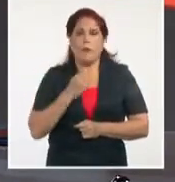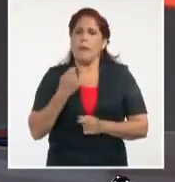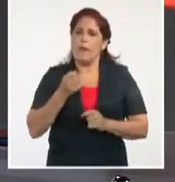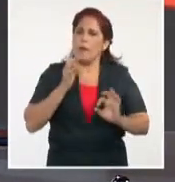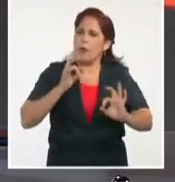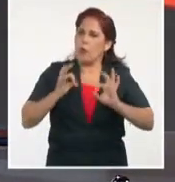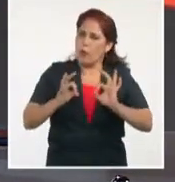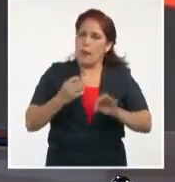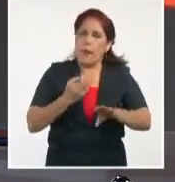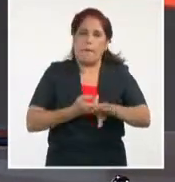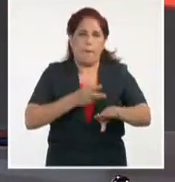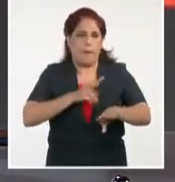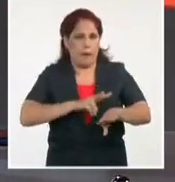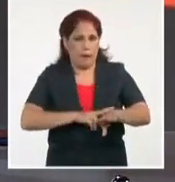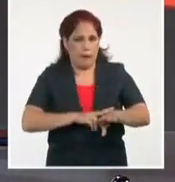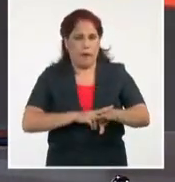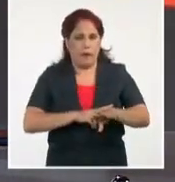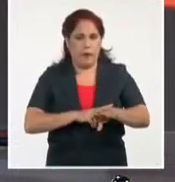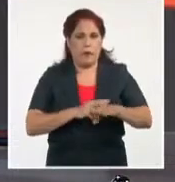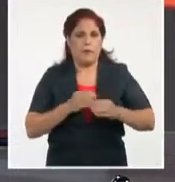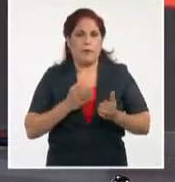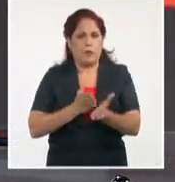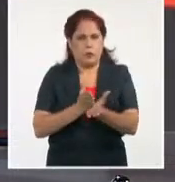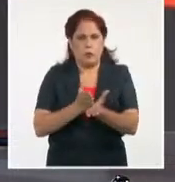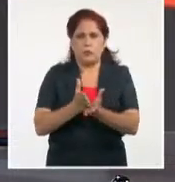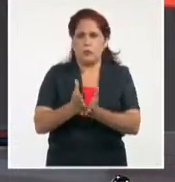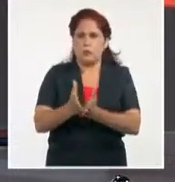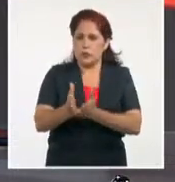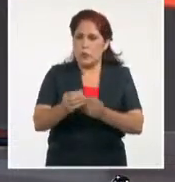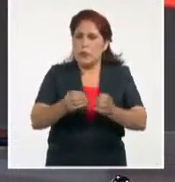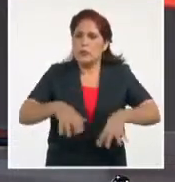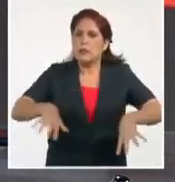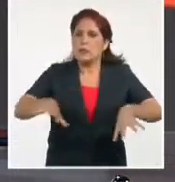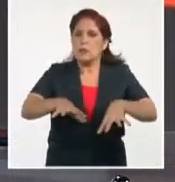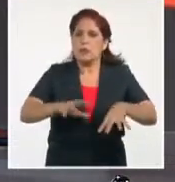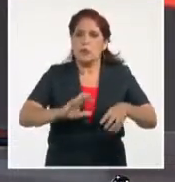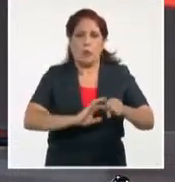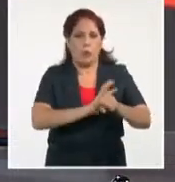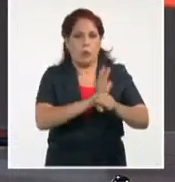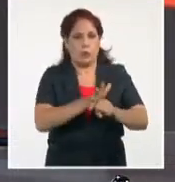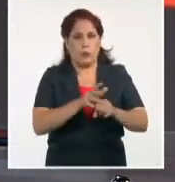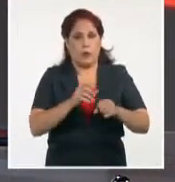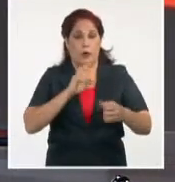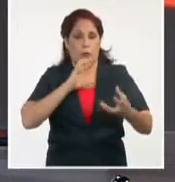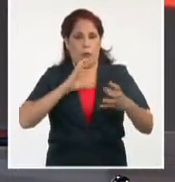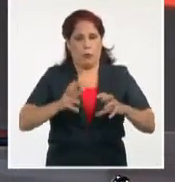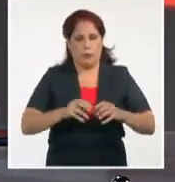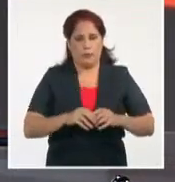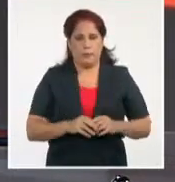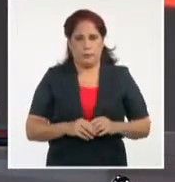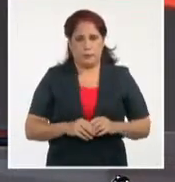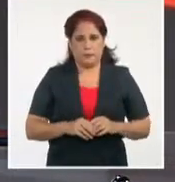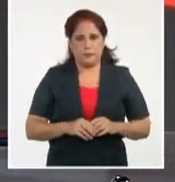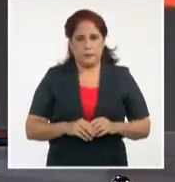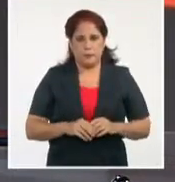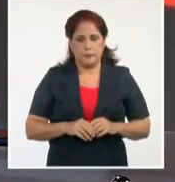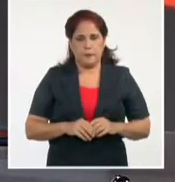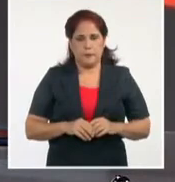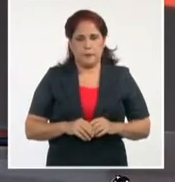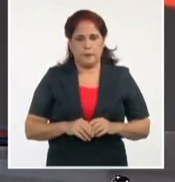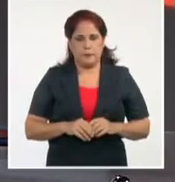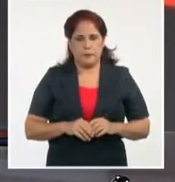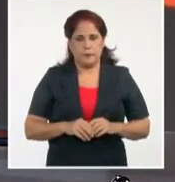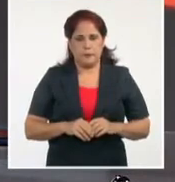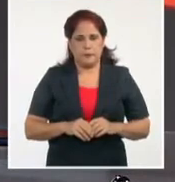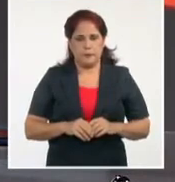permitir pues salir adelante en una situación tan compleja como la que enfrentamos en el día de hoy. Hay